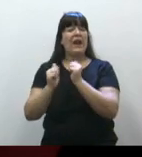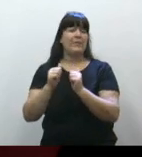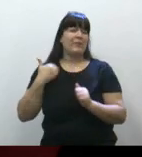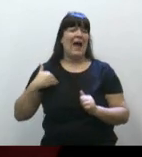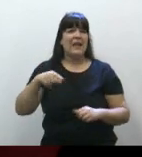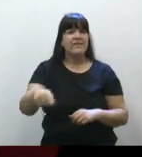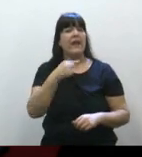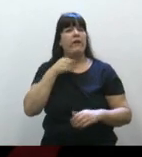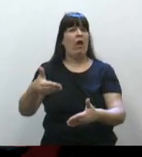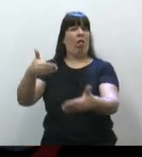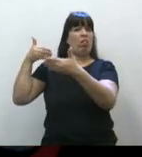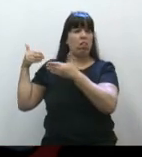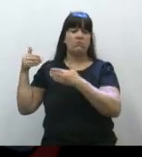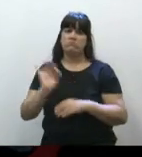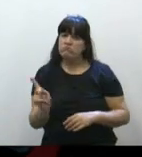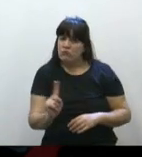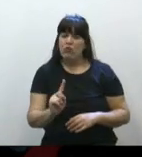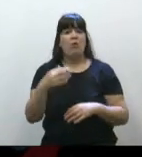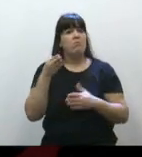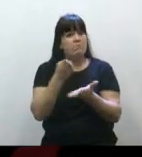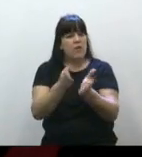entonces pido que me respeten